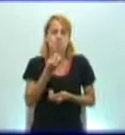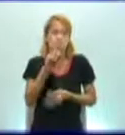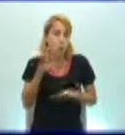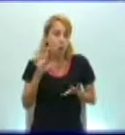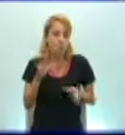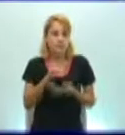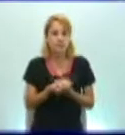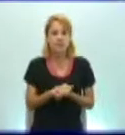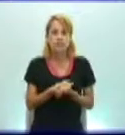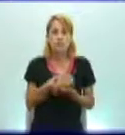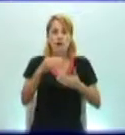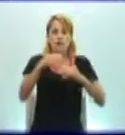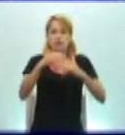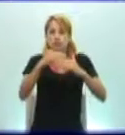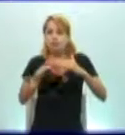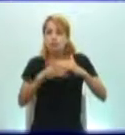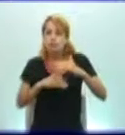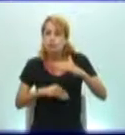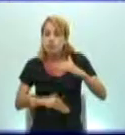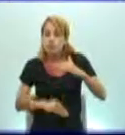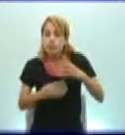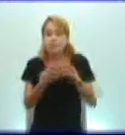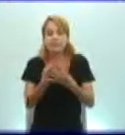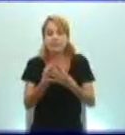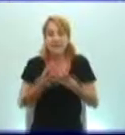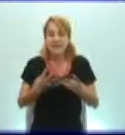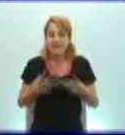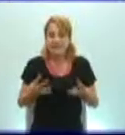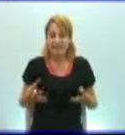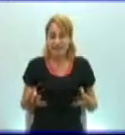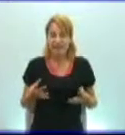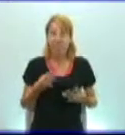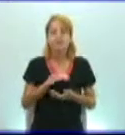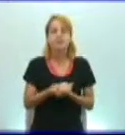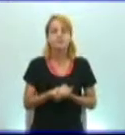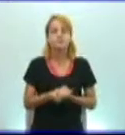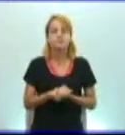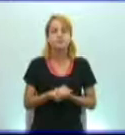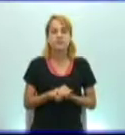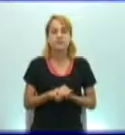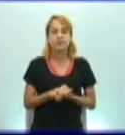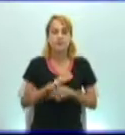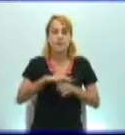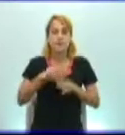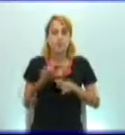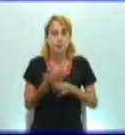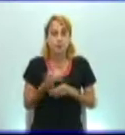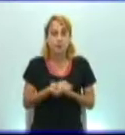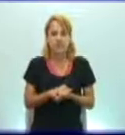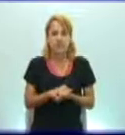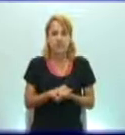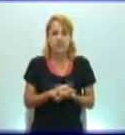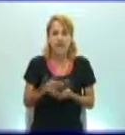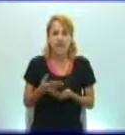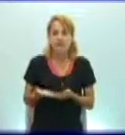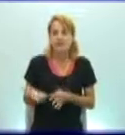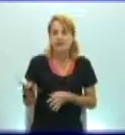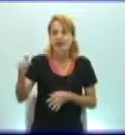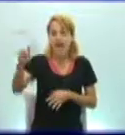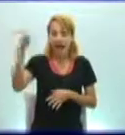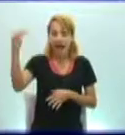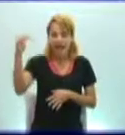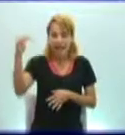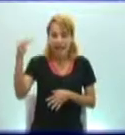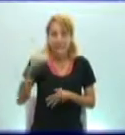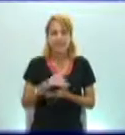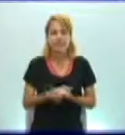a las subterráneas, que también son la mayoría, que crecen debajo de la tierra. Tenemos las aéreas, que son las que